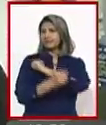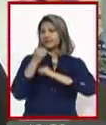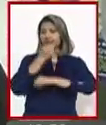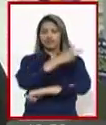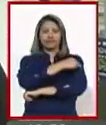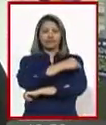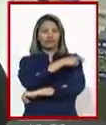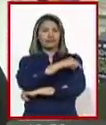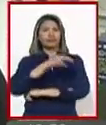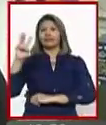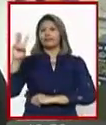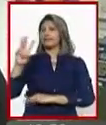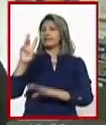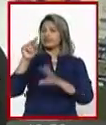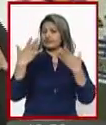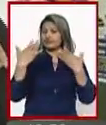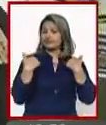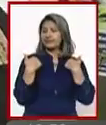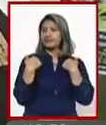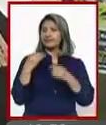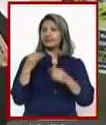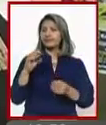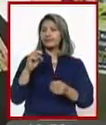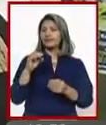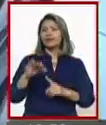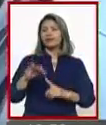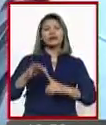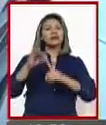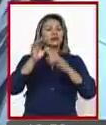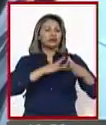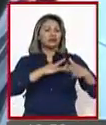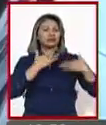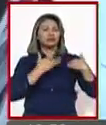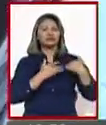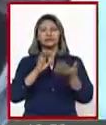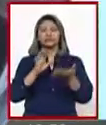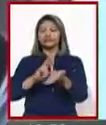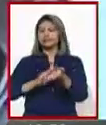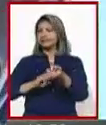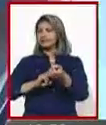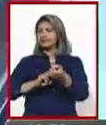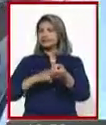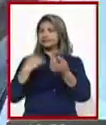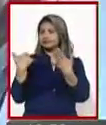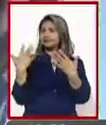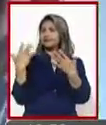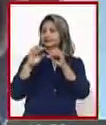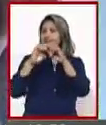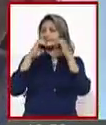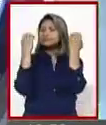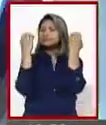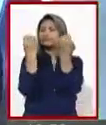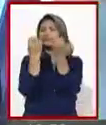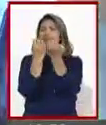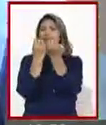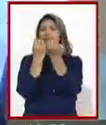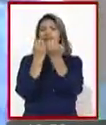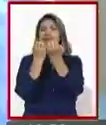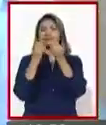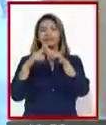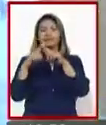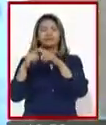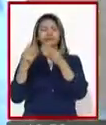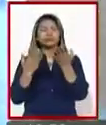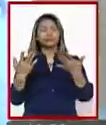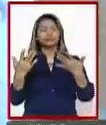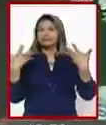Hospital de Guarnes justamente no cuenta con la especialidad de cardiología y de diabetología. Hemos venido con nuestros equipos de electrocardiogramas,